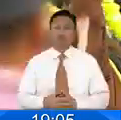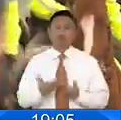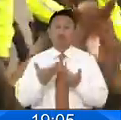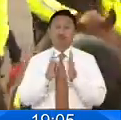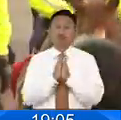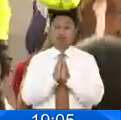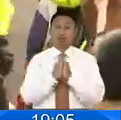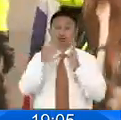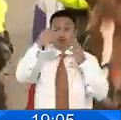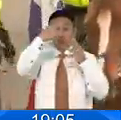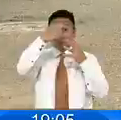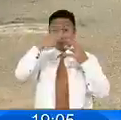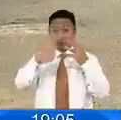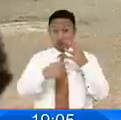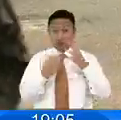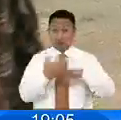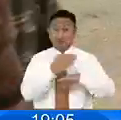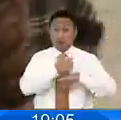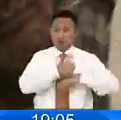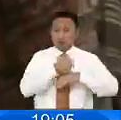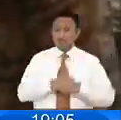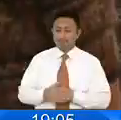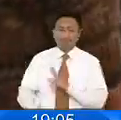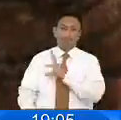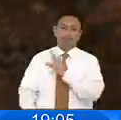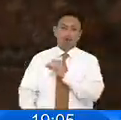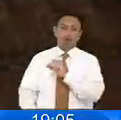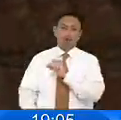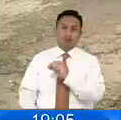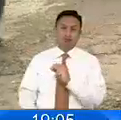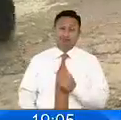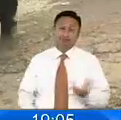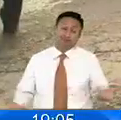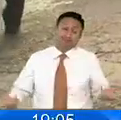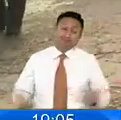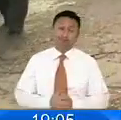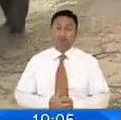por las autoridades de gobierno, informó Priscila Cadena.